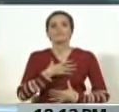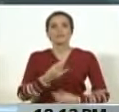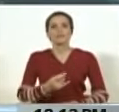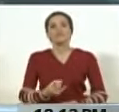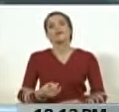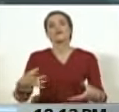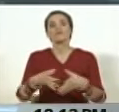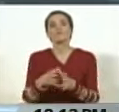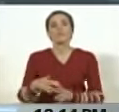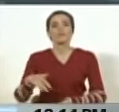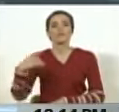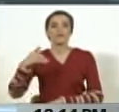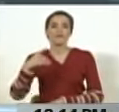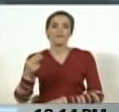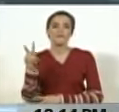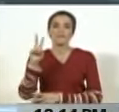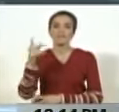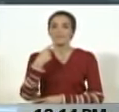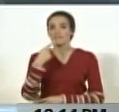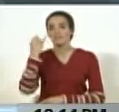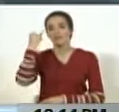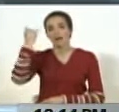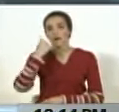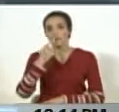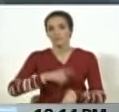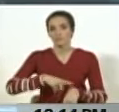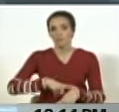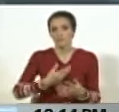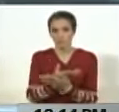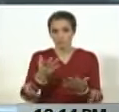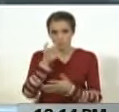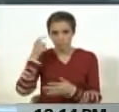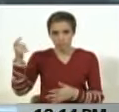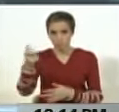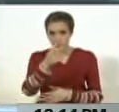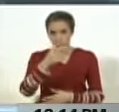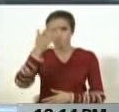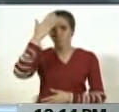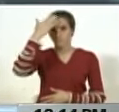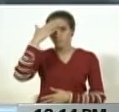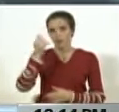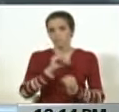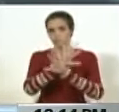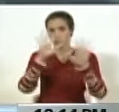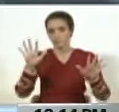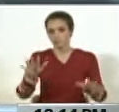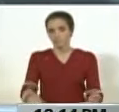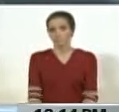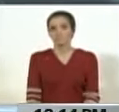parte de la derecha venezolana. Su postura a esta hora para que todo el pueblo de Venezuela la conozca.